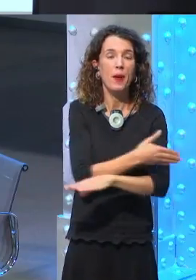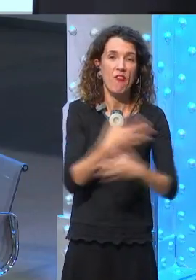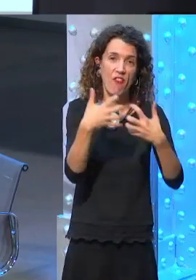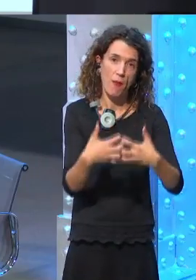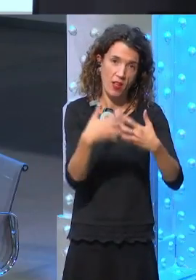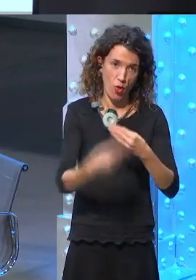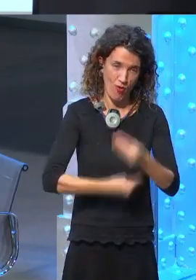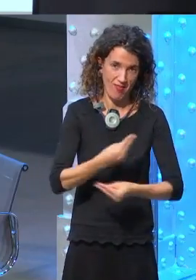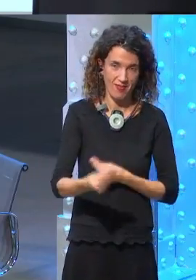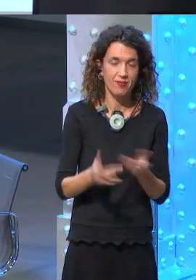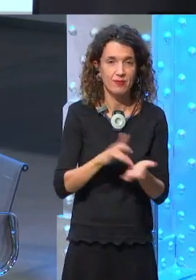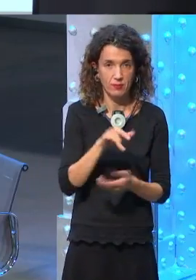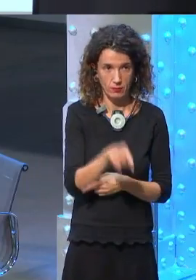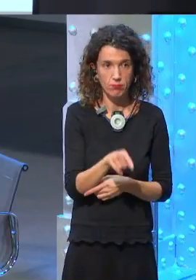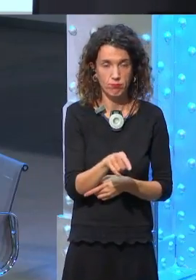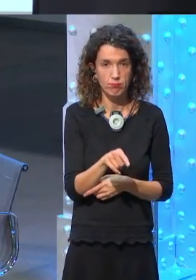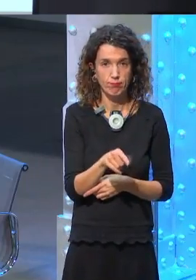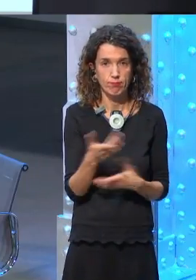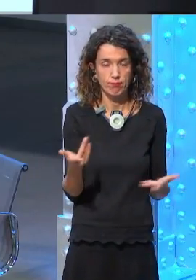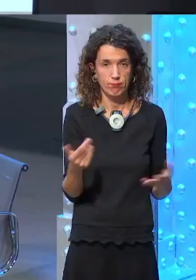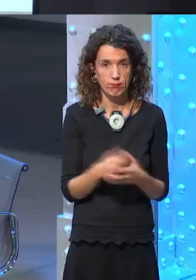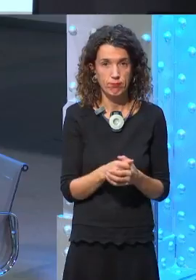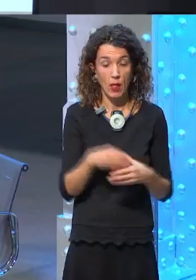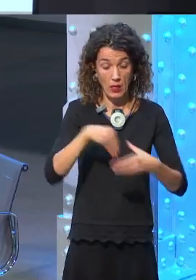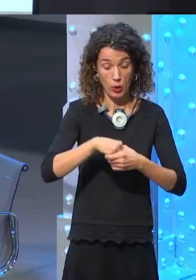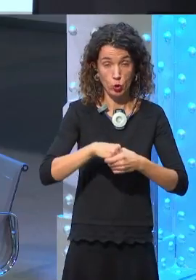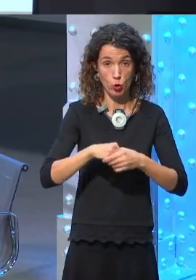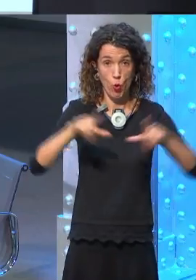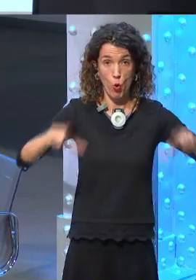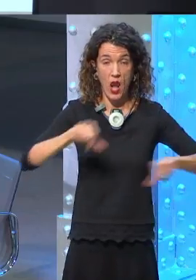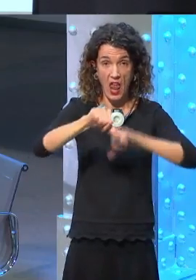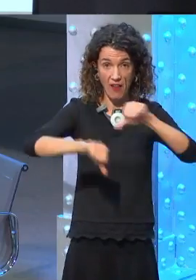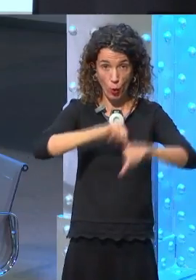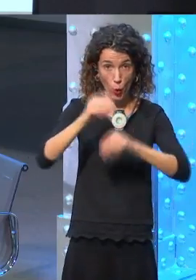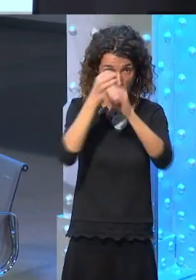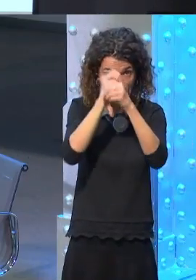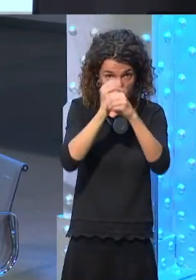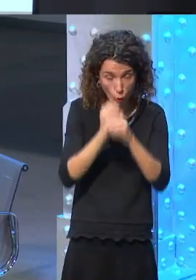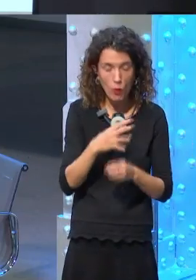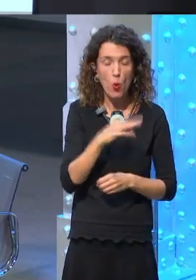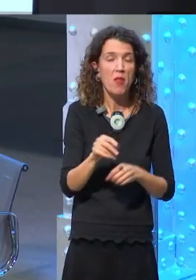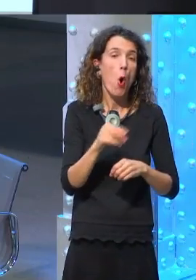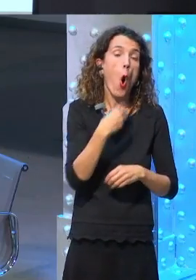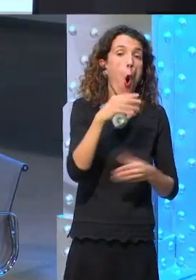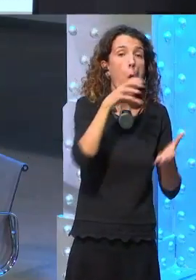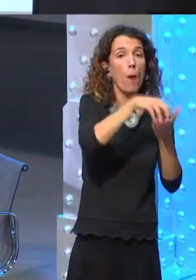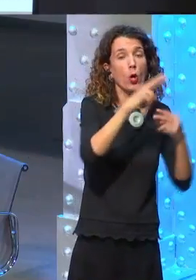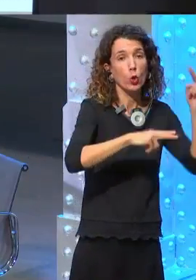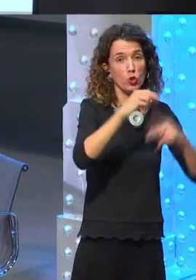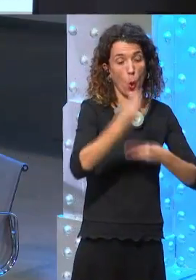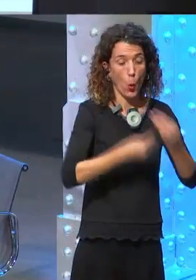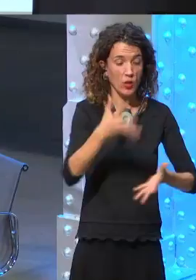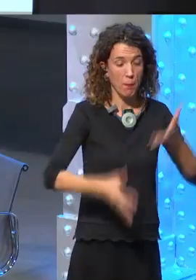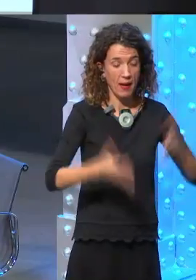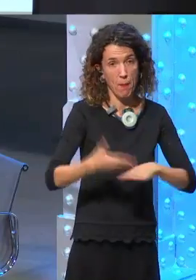prefabricación. En este caso es en un laboratorio, pero podríamos imaginarnos a una constructora que utilice este robot